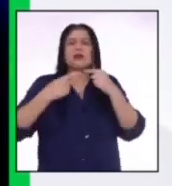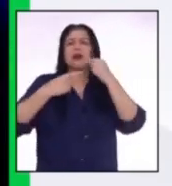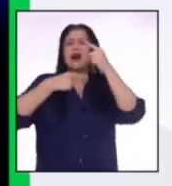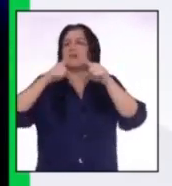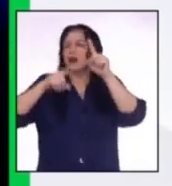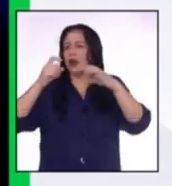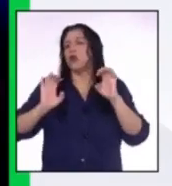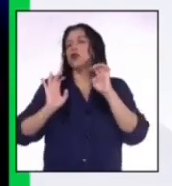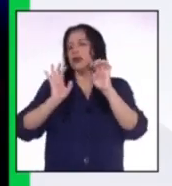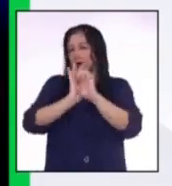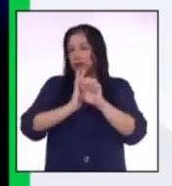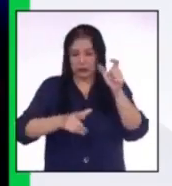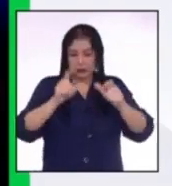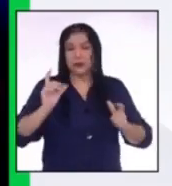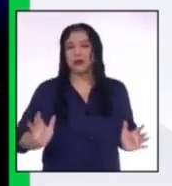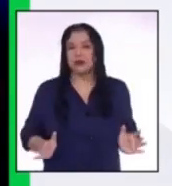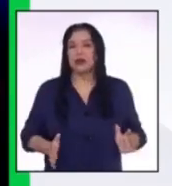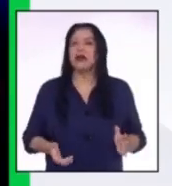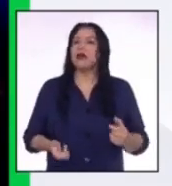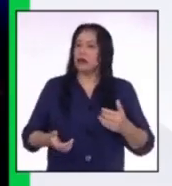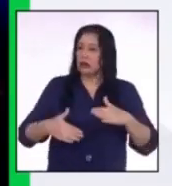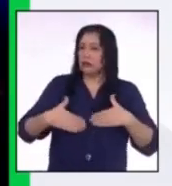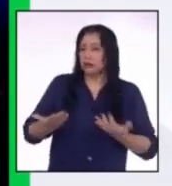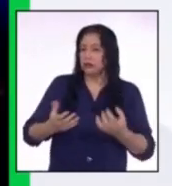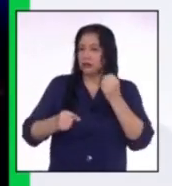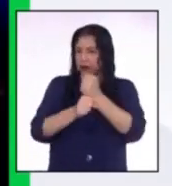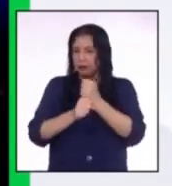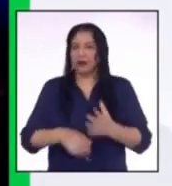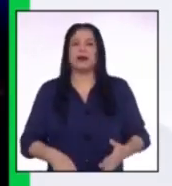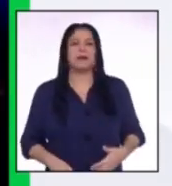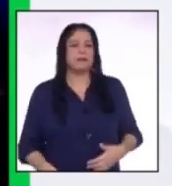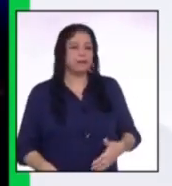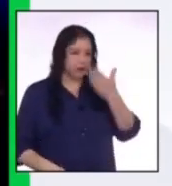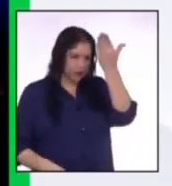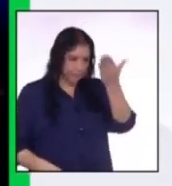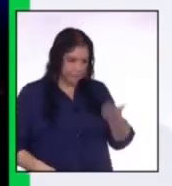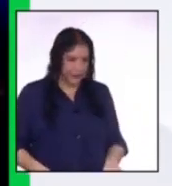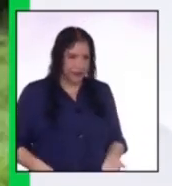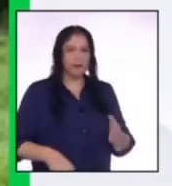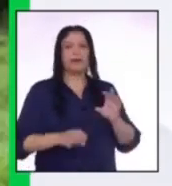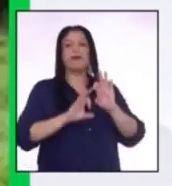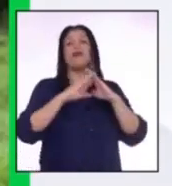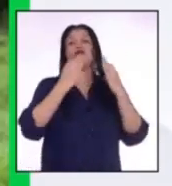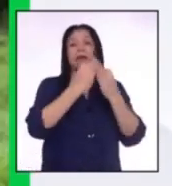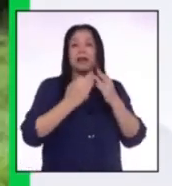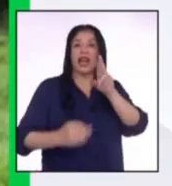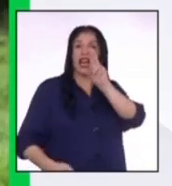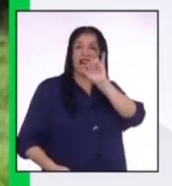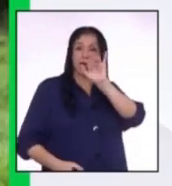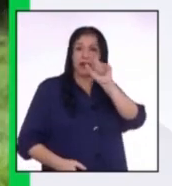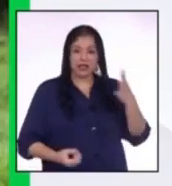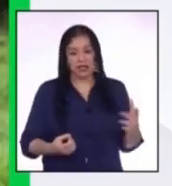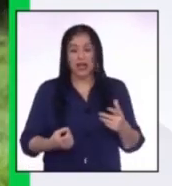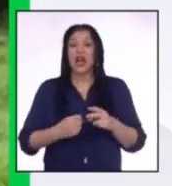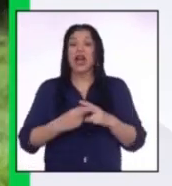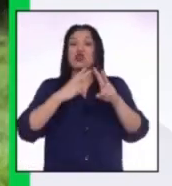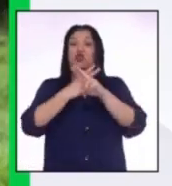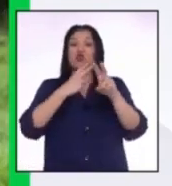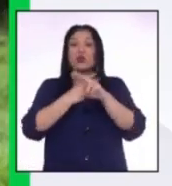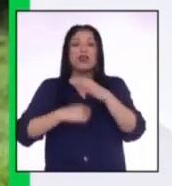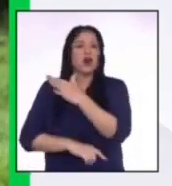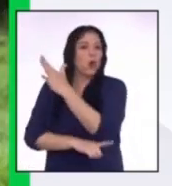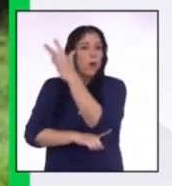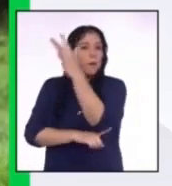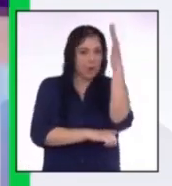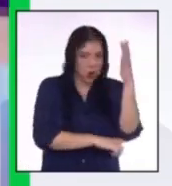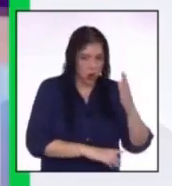ejemplos de personas con las que hemos trabajado ellas la familia es una familia rimarachín ellos cuidan un bosque de niebla en las alturas